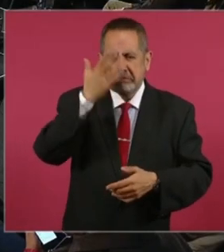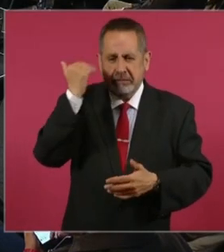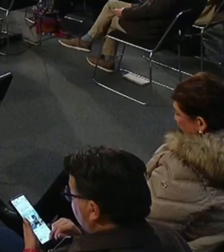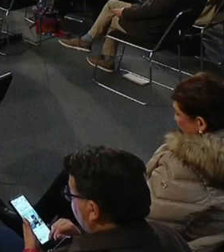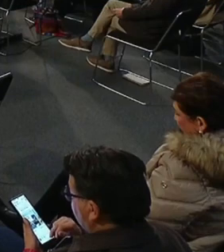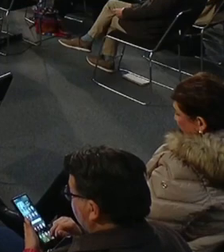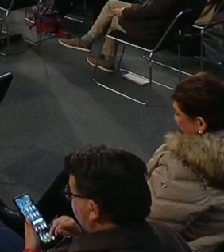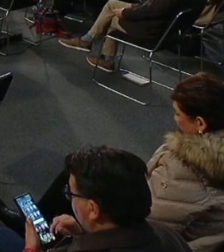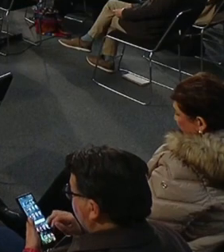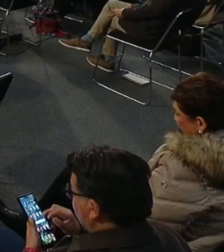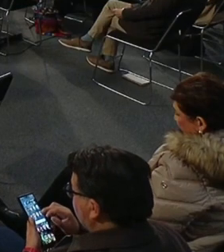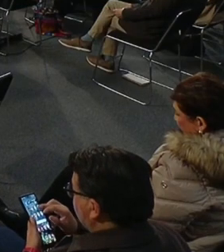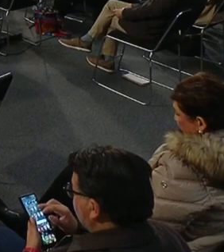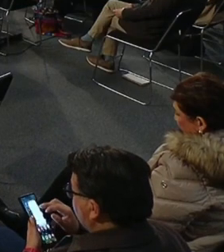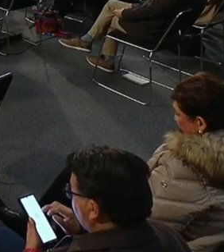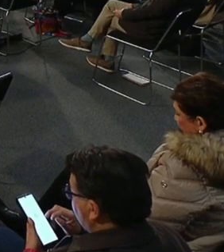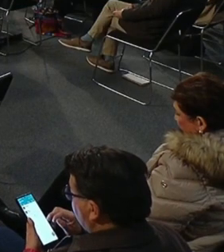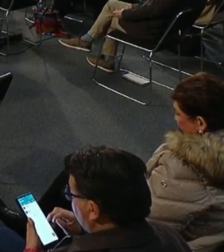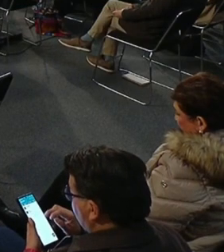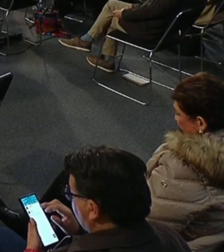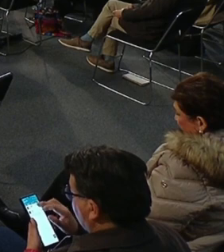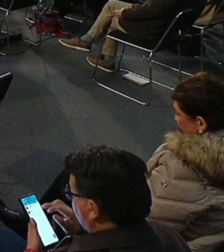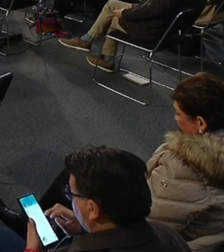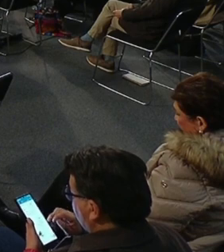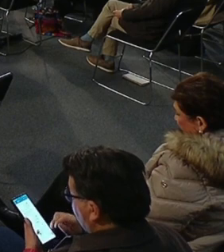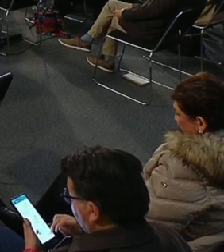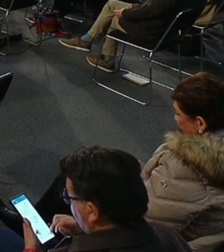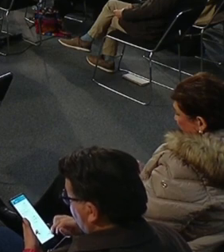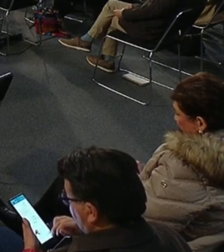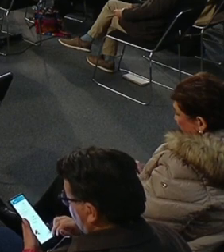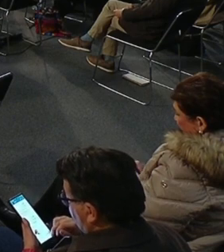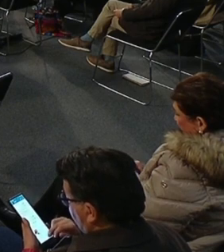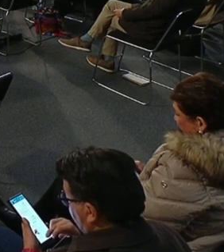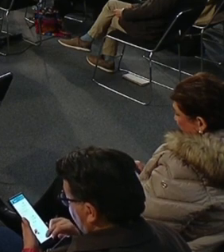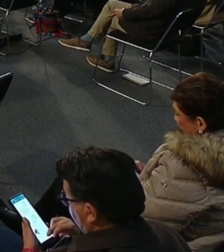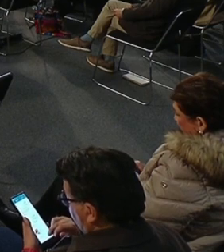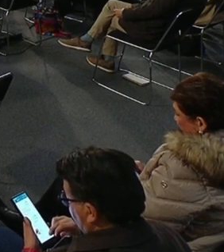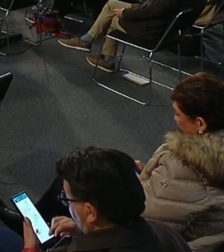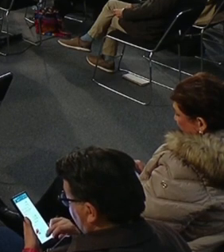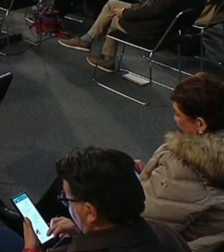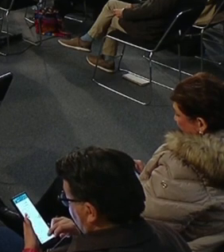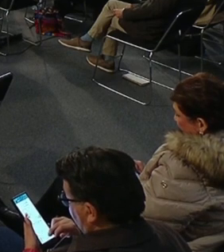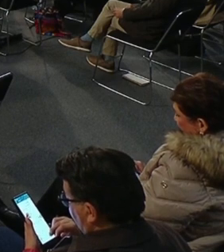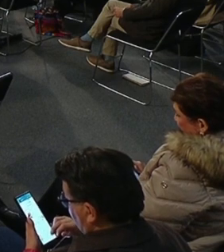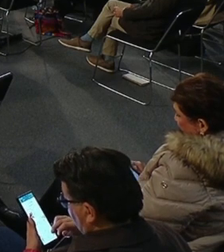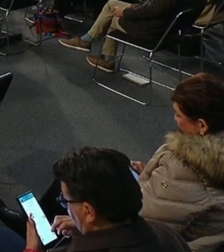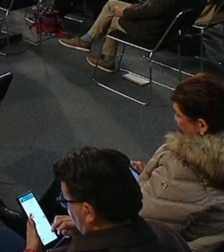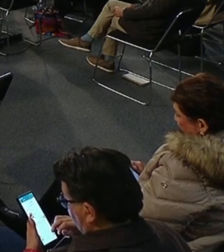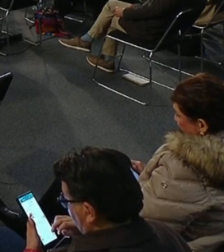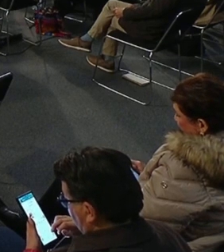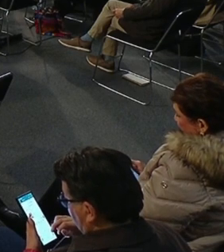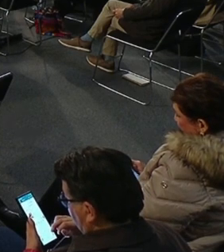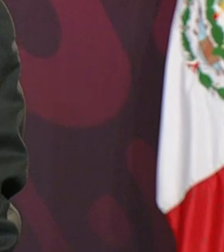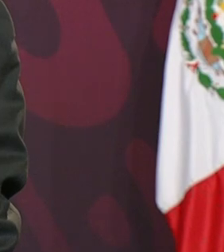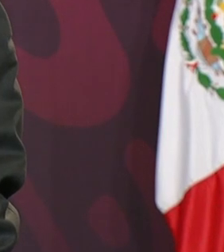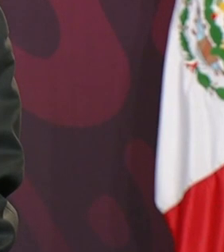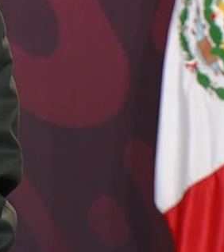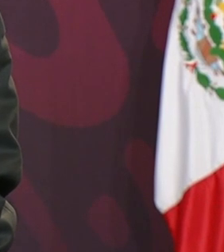y siguen en los medios